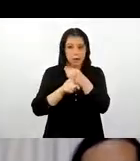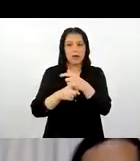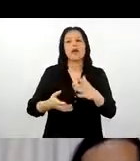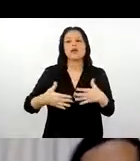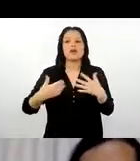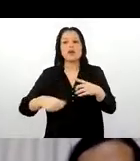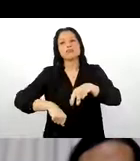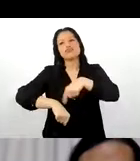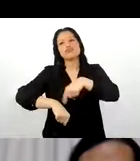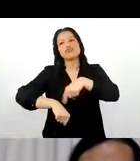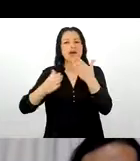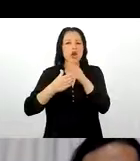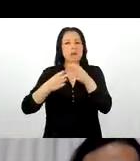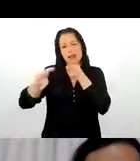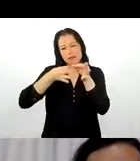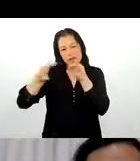para poder compartirlos